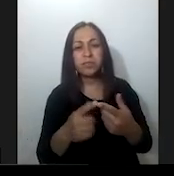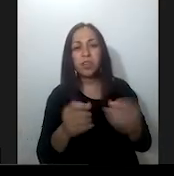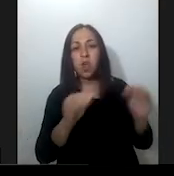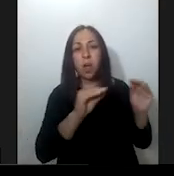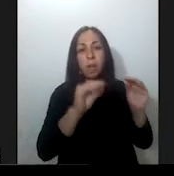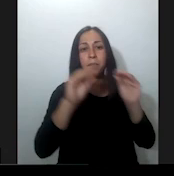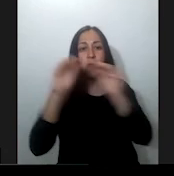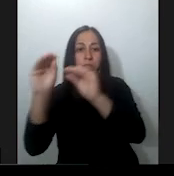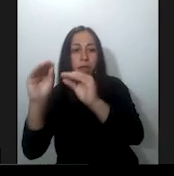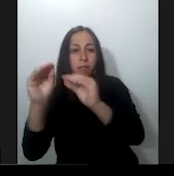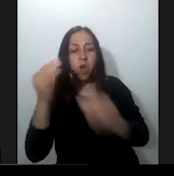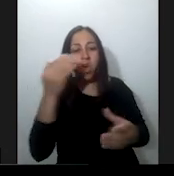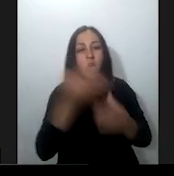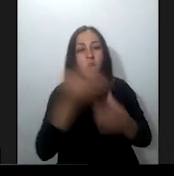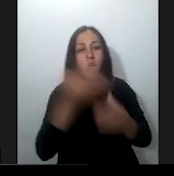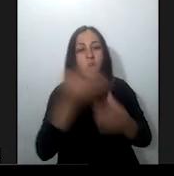Estamos